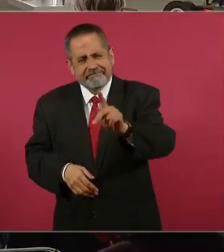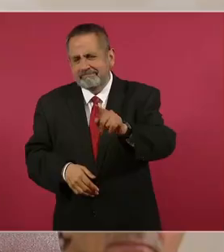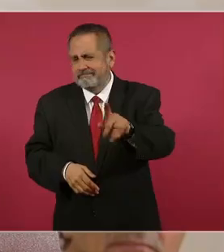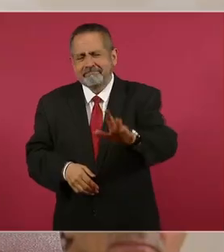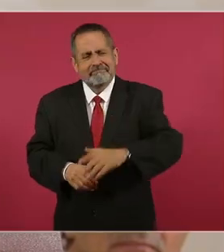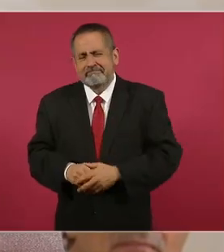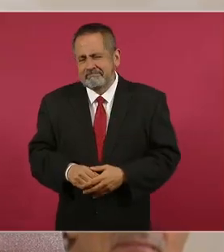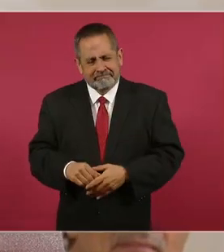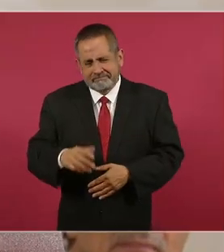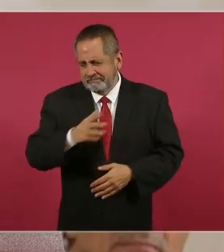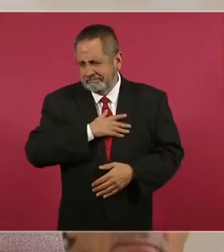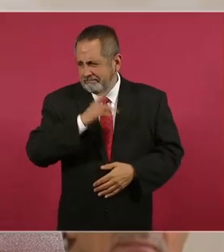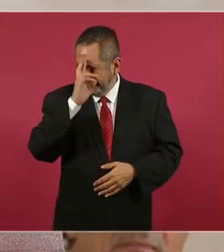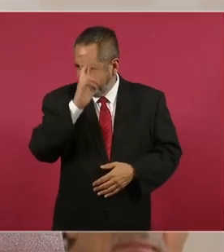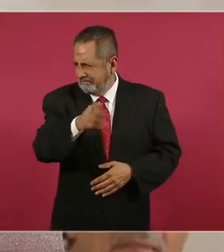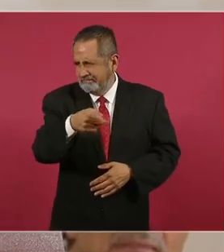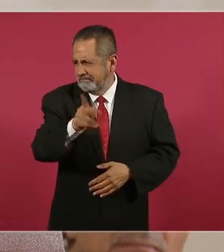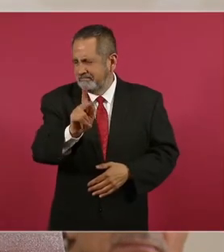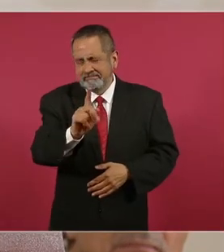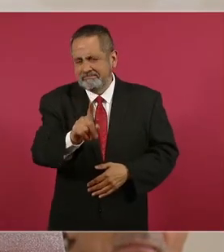es